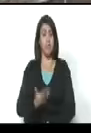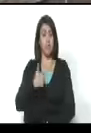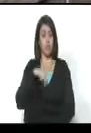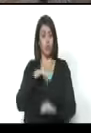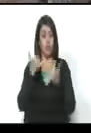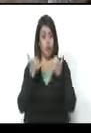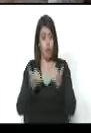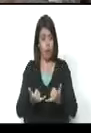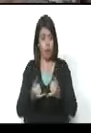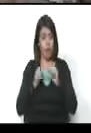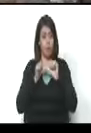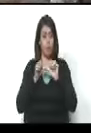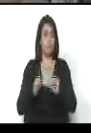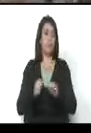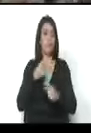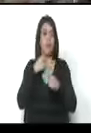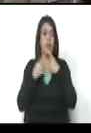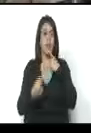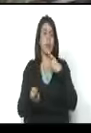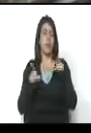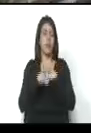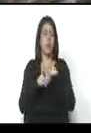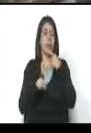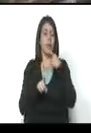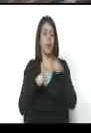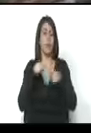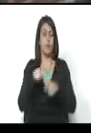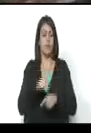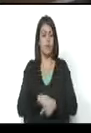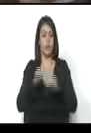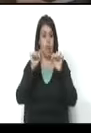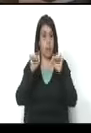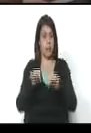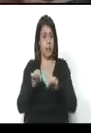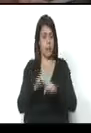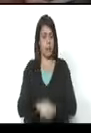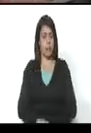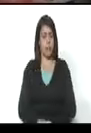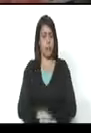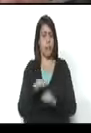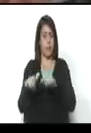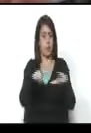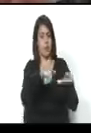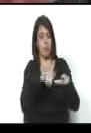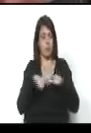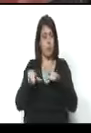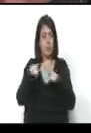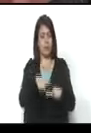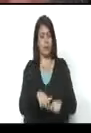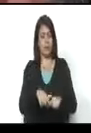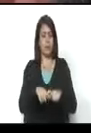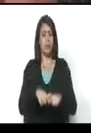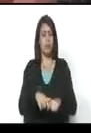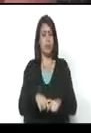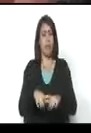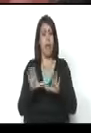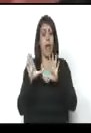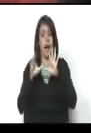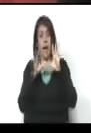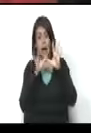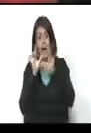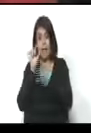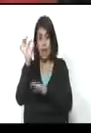queda es decir, como él dijo aquí en este espacio, águila no